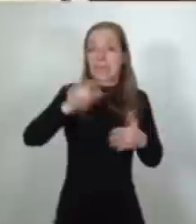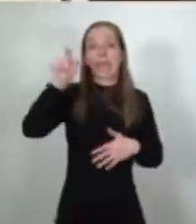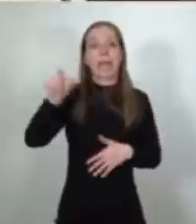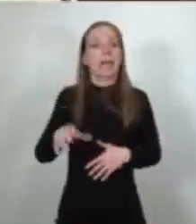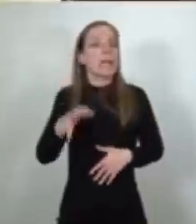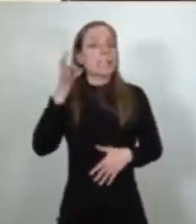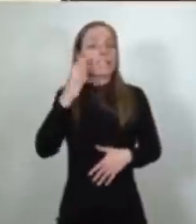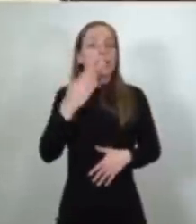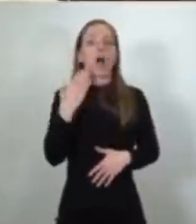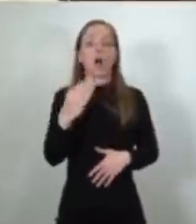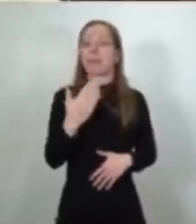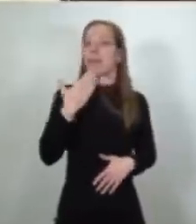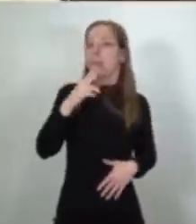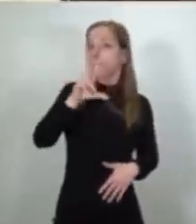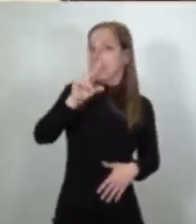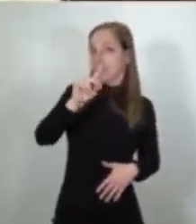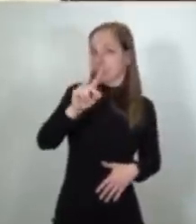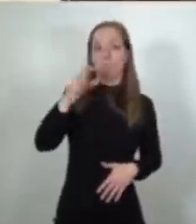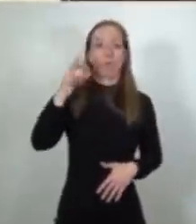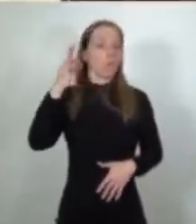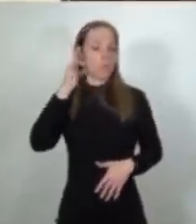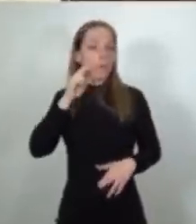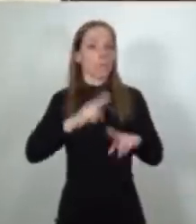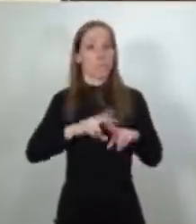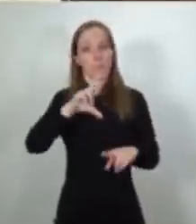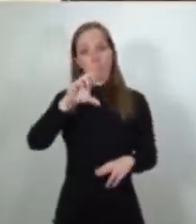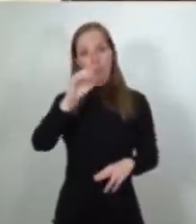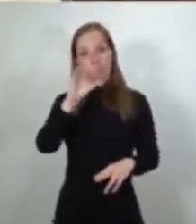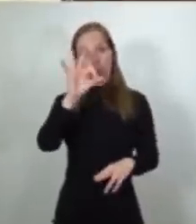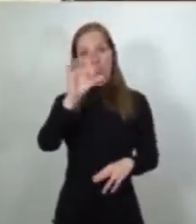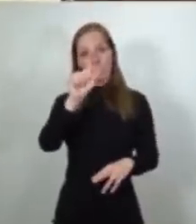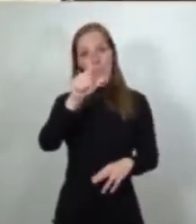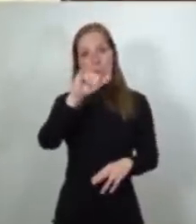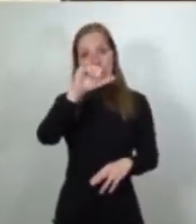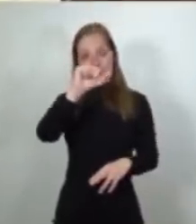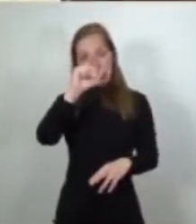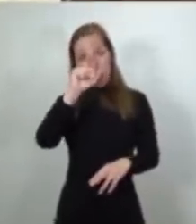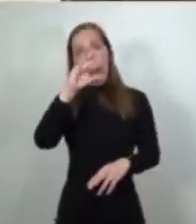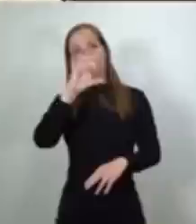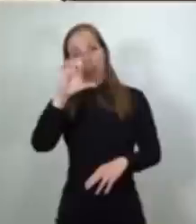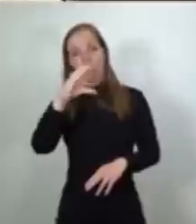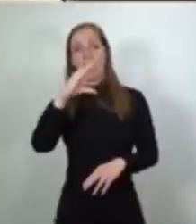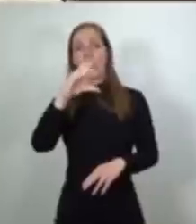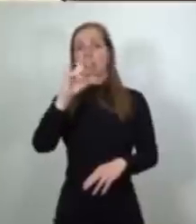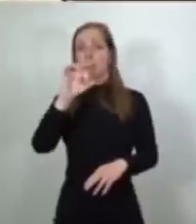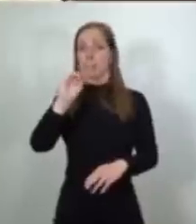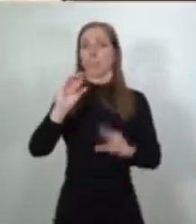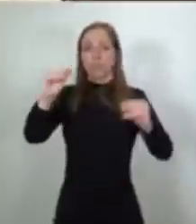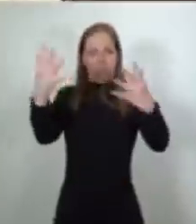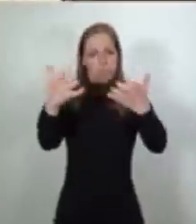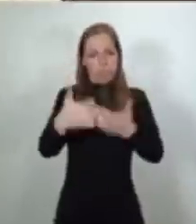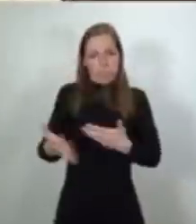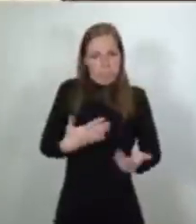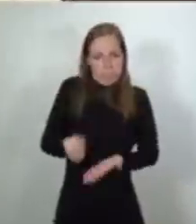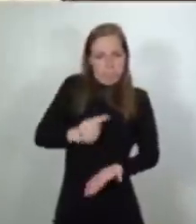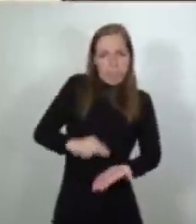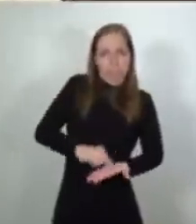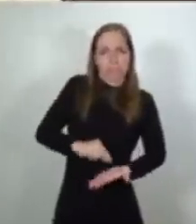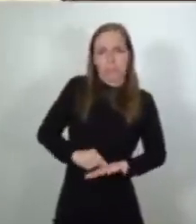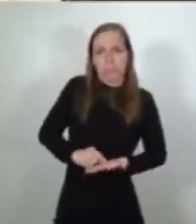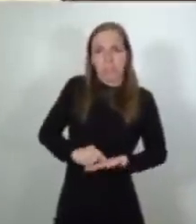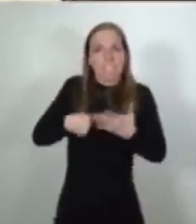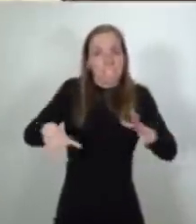de 21 años, Rosalía de Castro, volcaba en un texto precursor y revolucionario el ansia